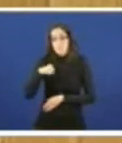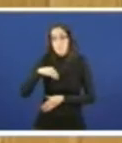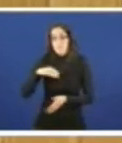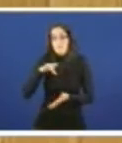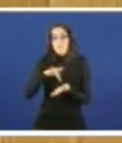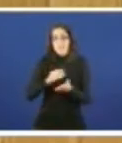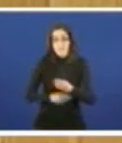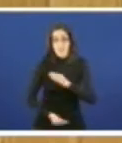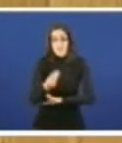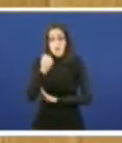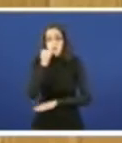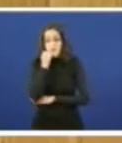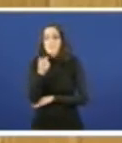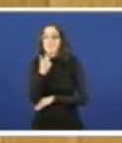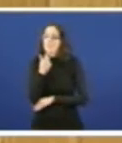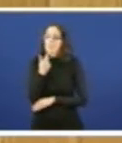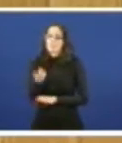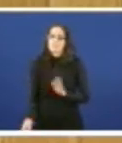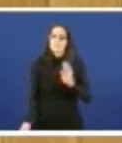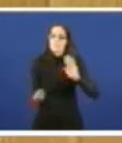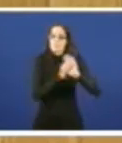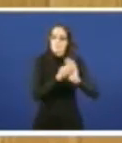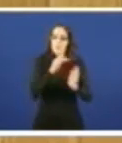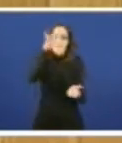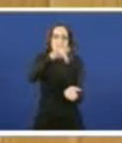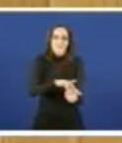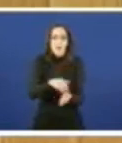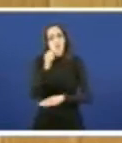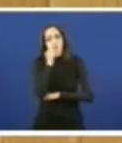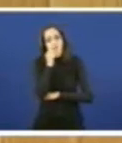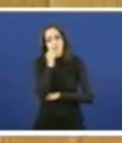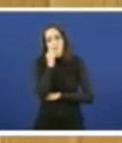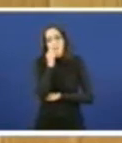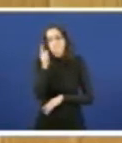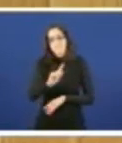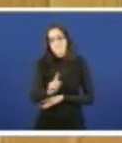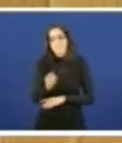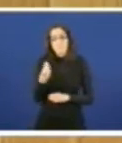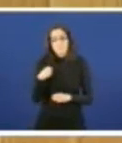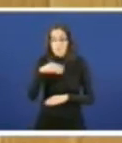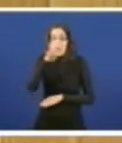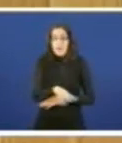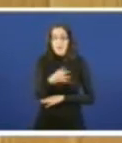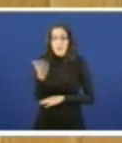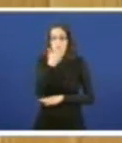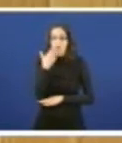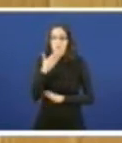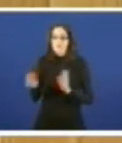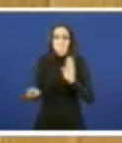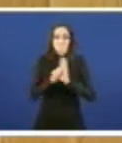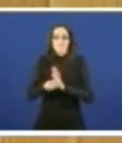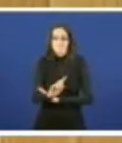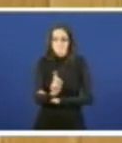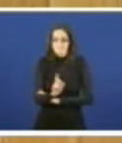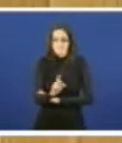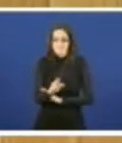de Rosalía, sea instaurado como Día de Rosalía de Castro no calendario escolar anual. E